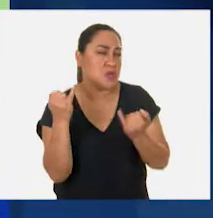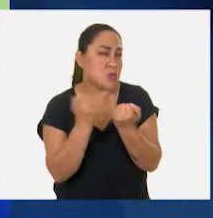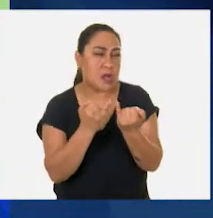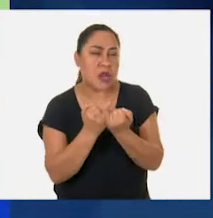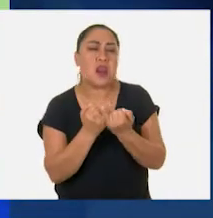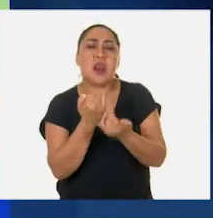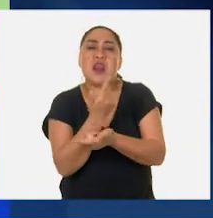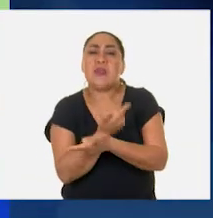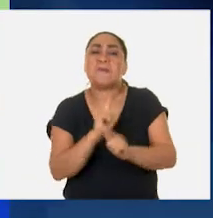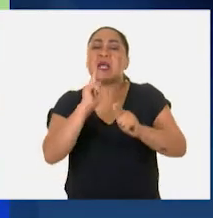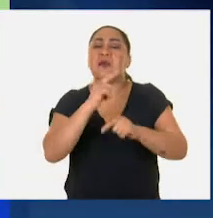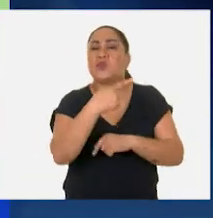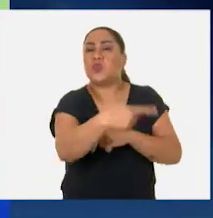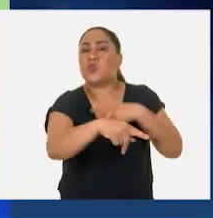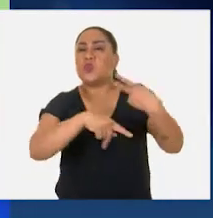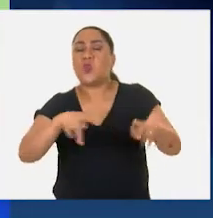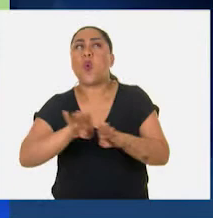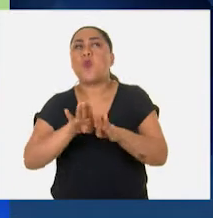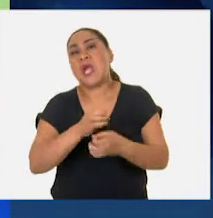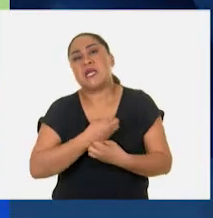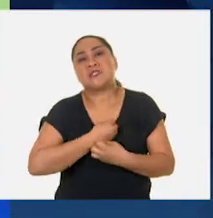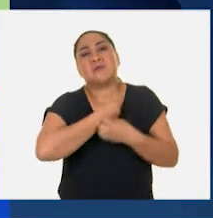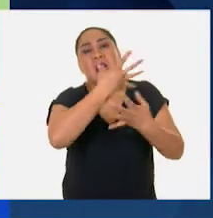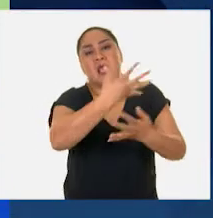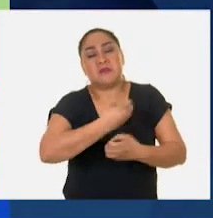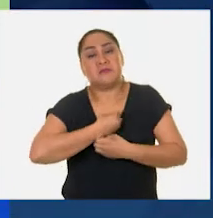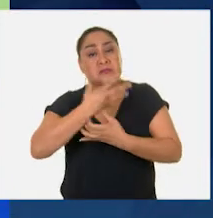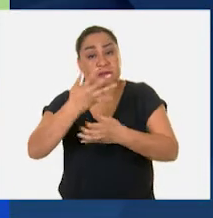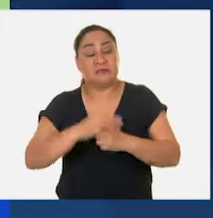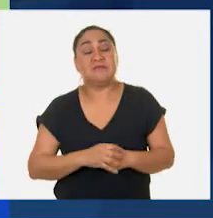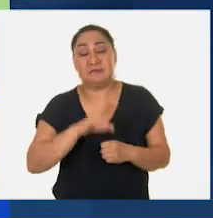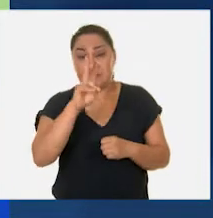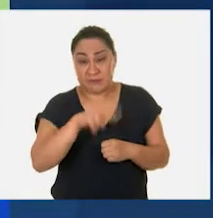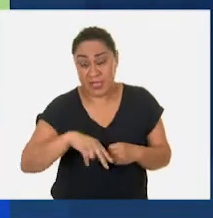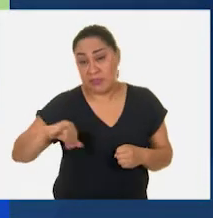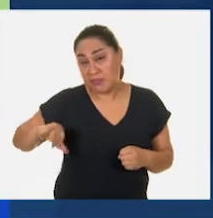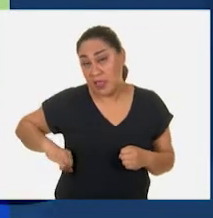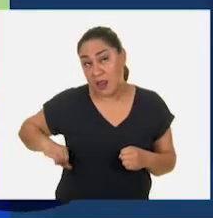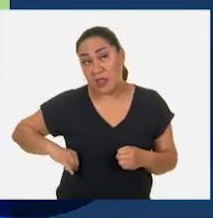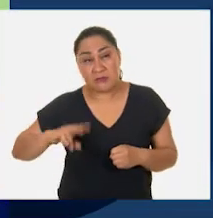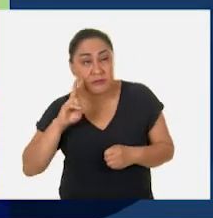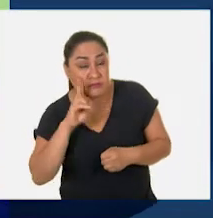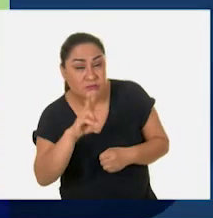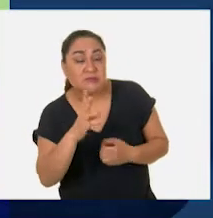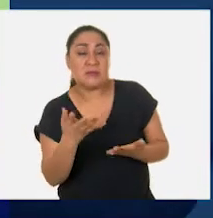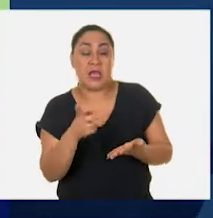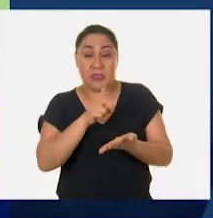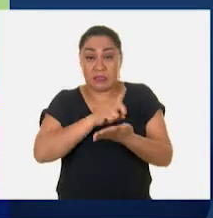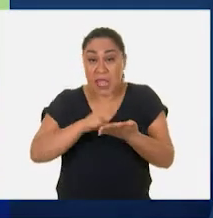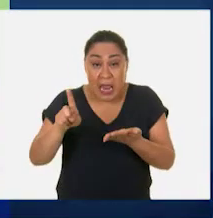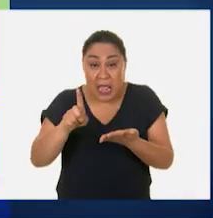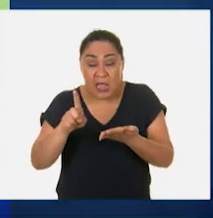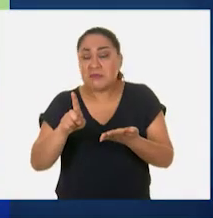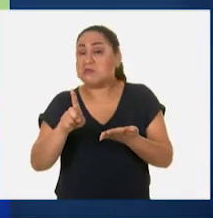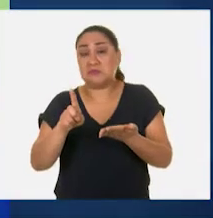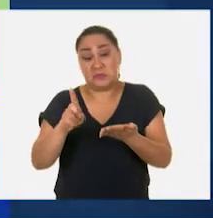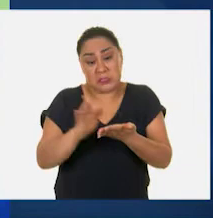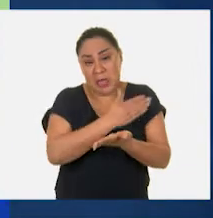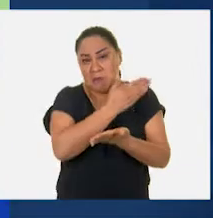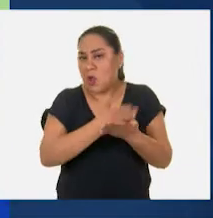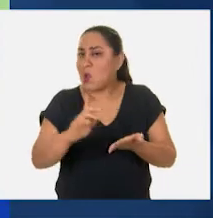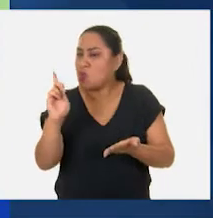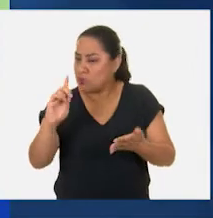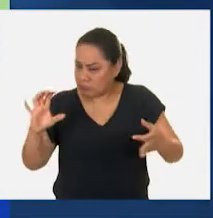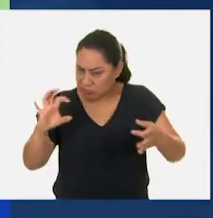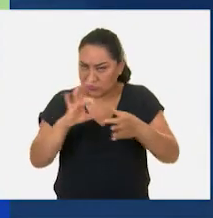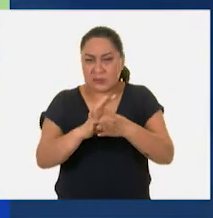con libertad de expresión. Ah. Es muy interesante observar cómo los derechos no están separados, se relacionan